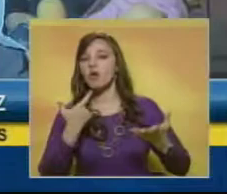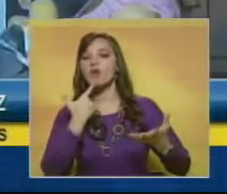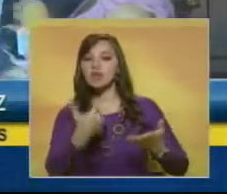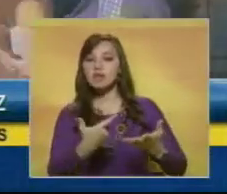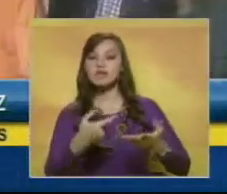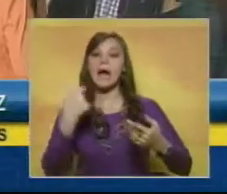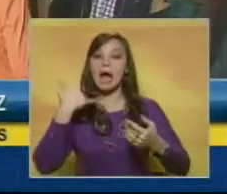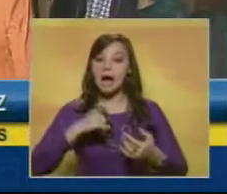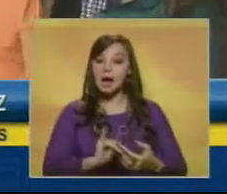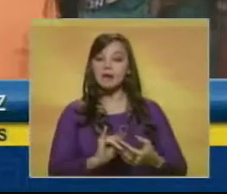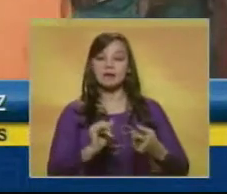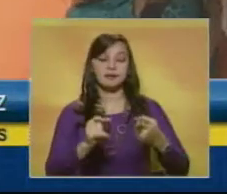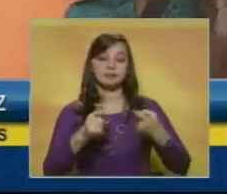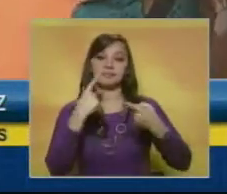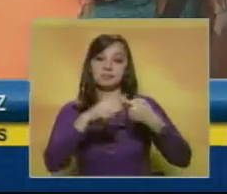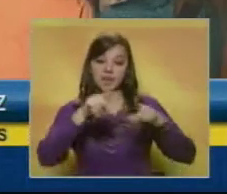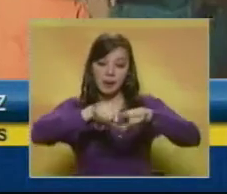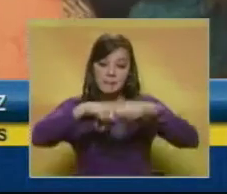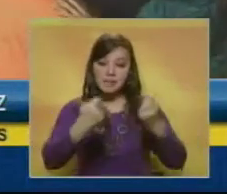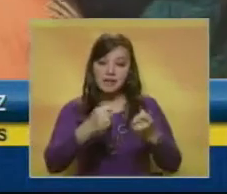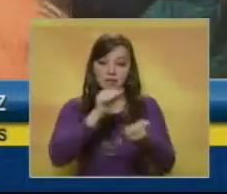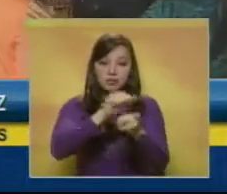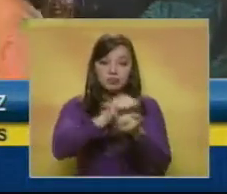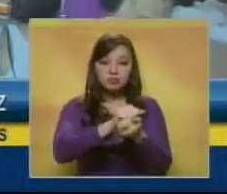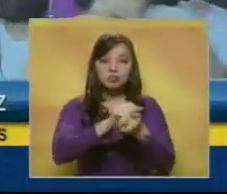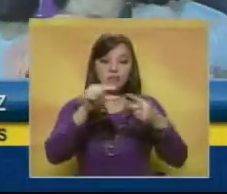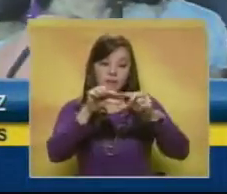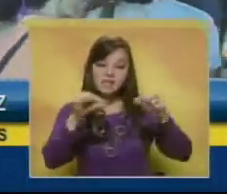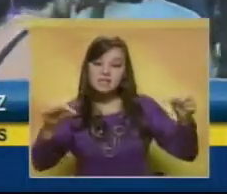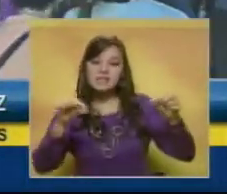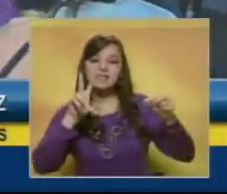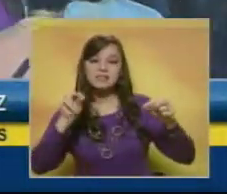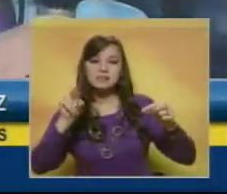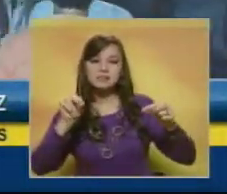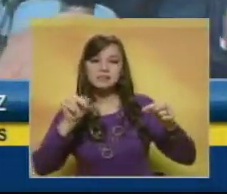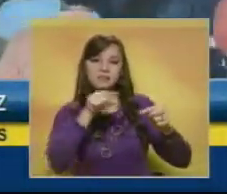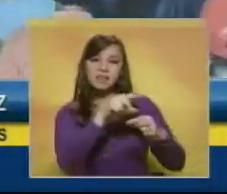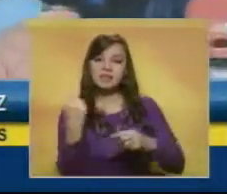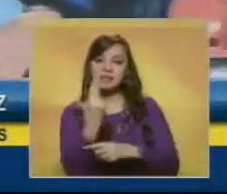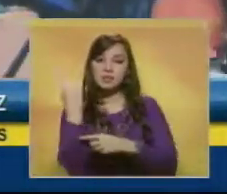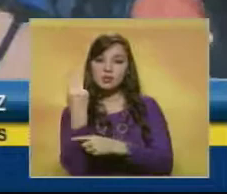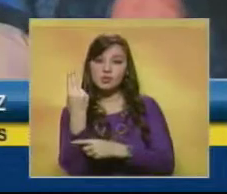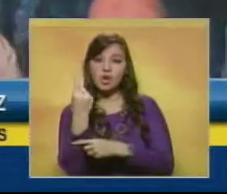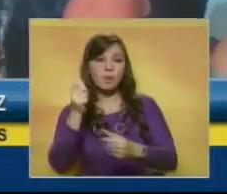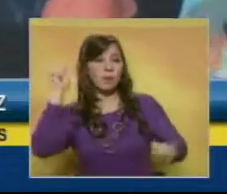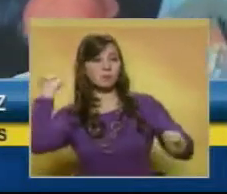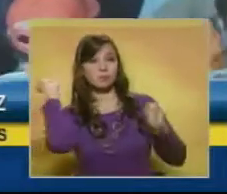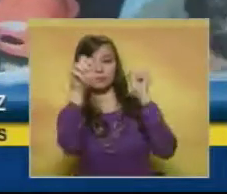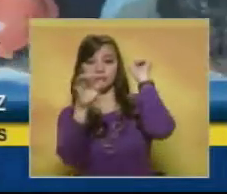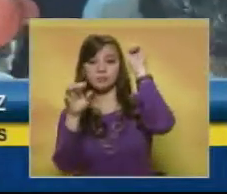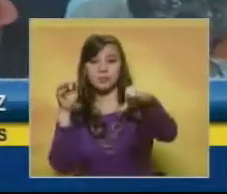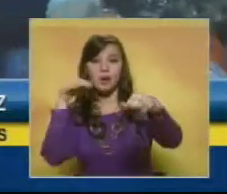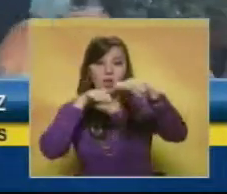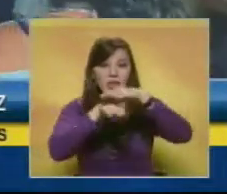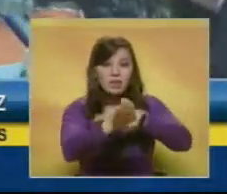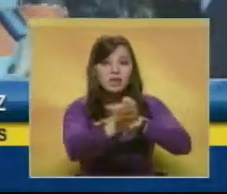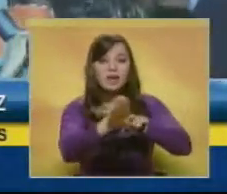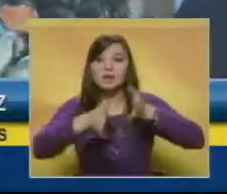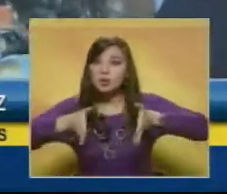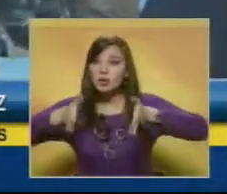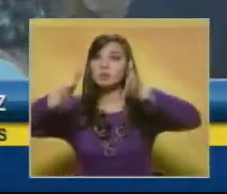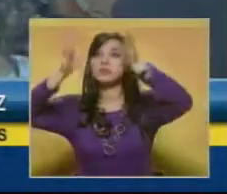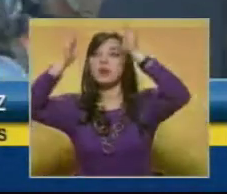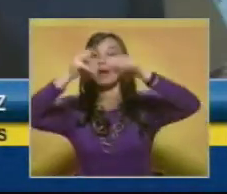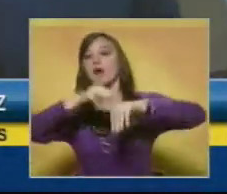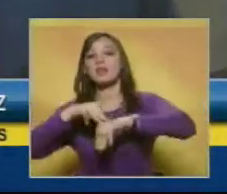de materiales como pedazos de concretos y metales que fueron utilizados para ocasionar daños dentro de las instalaciones de la sede